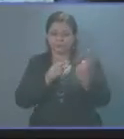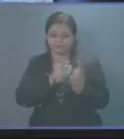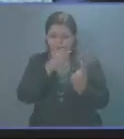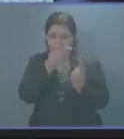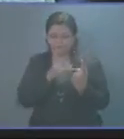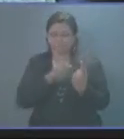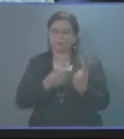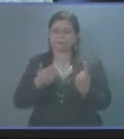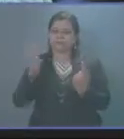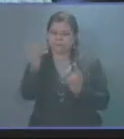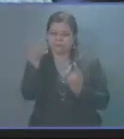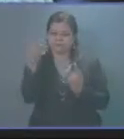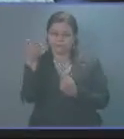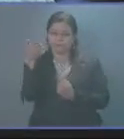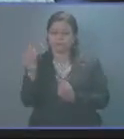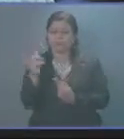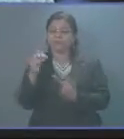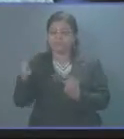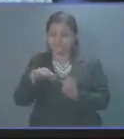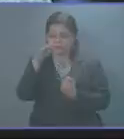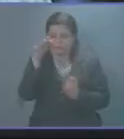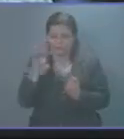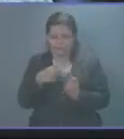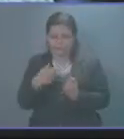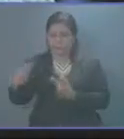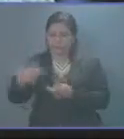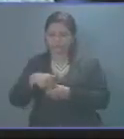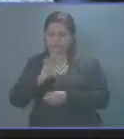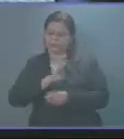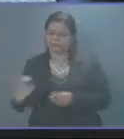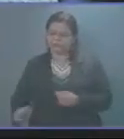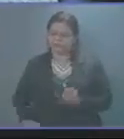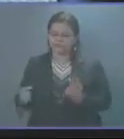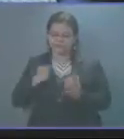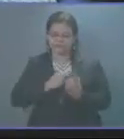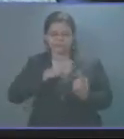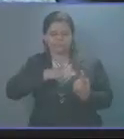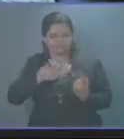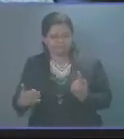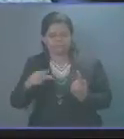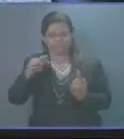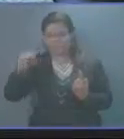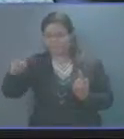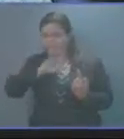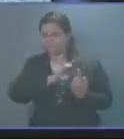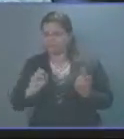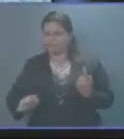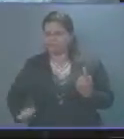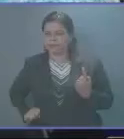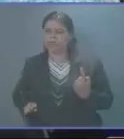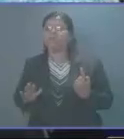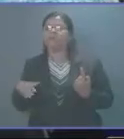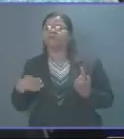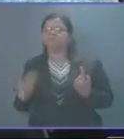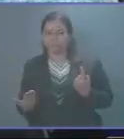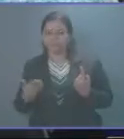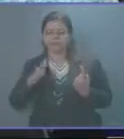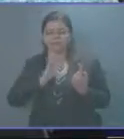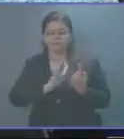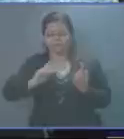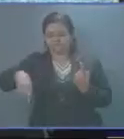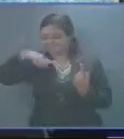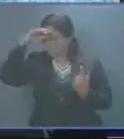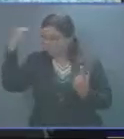embajador de la República Francesa en El Salvador, David Ixo, noble amigo de El Salvador, por su